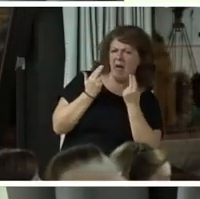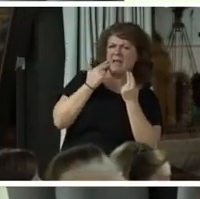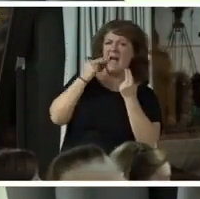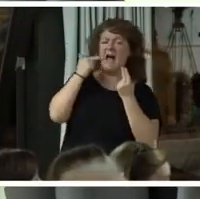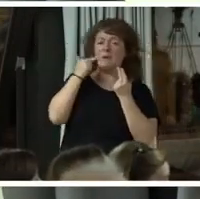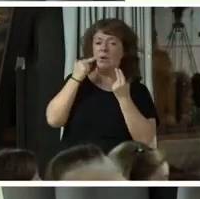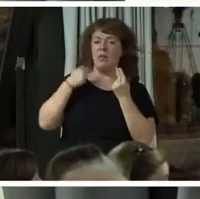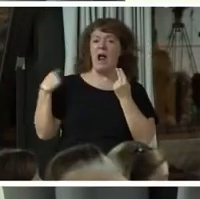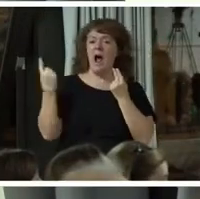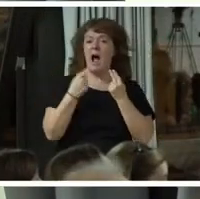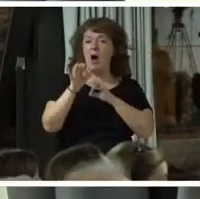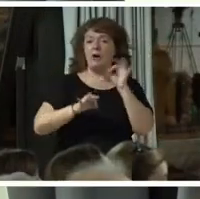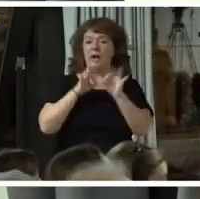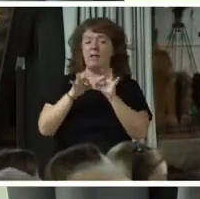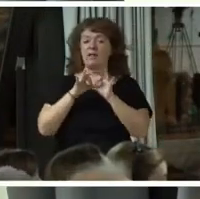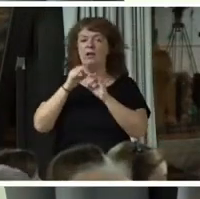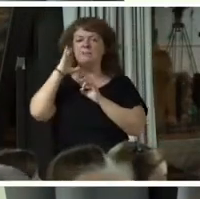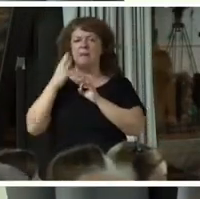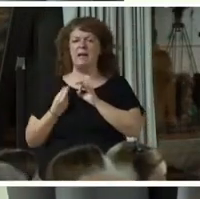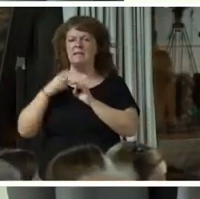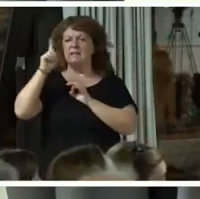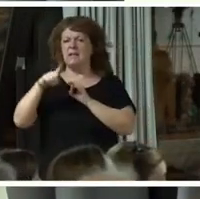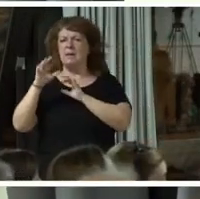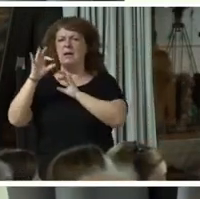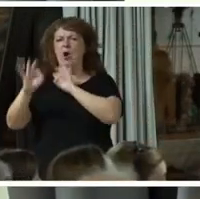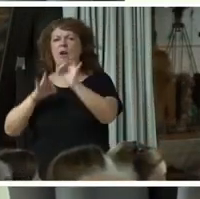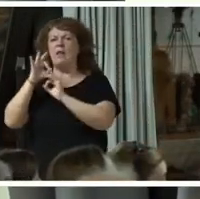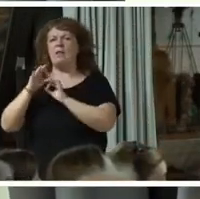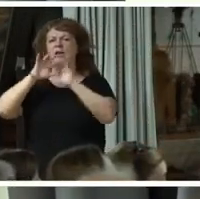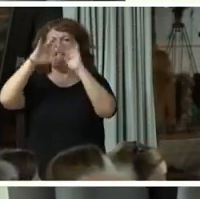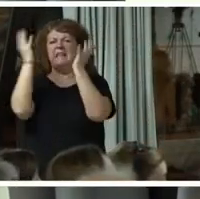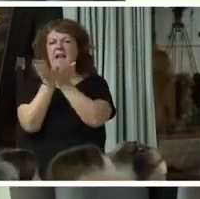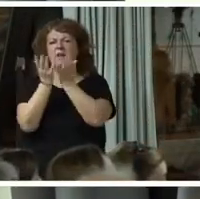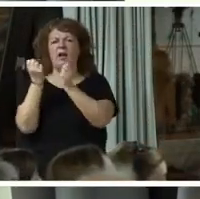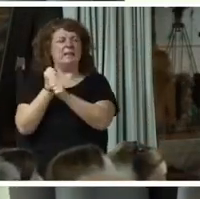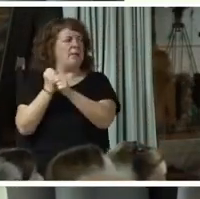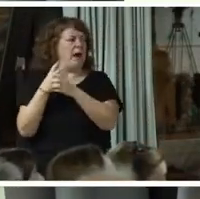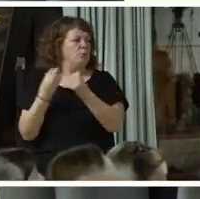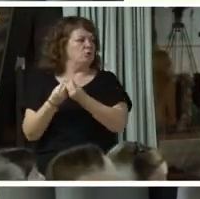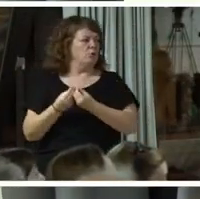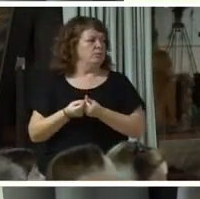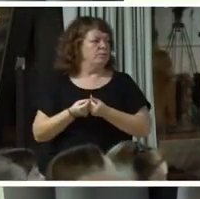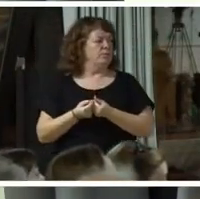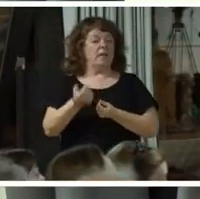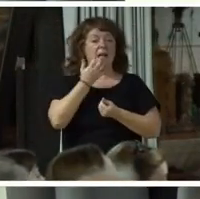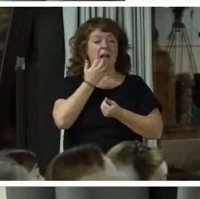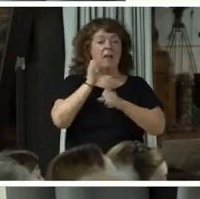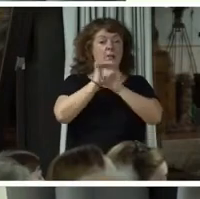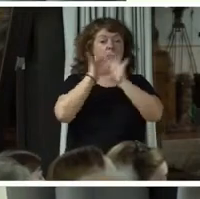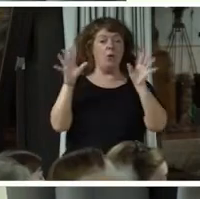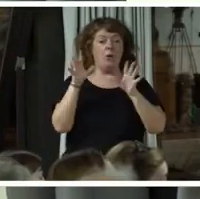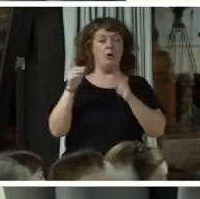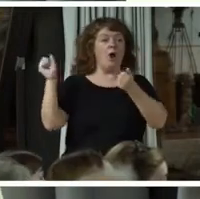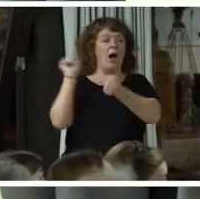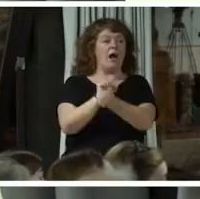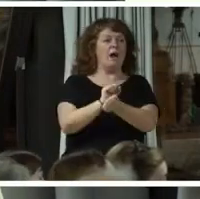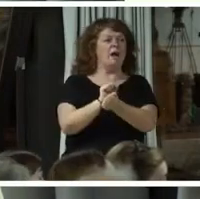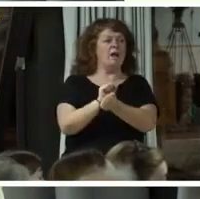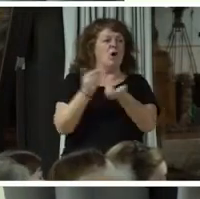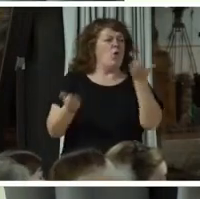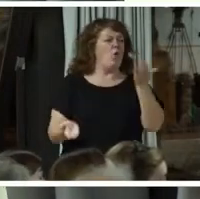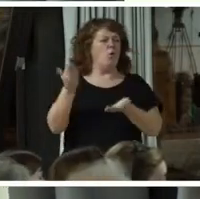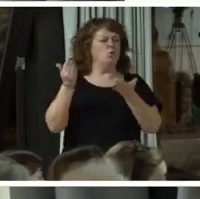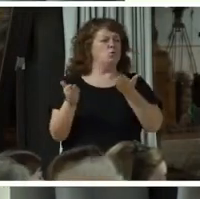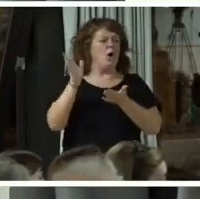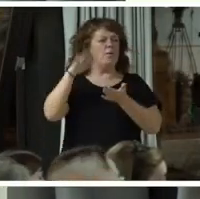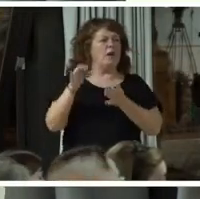atemorizar a las organizaciones palestinas y a las organizaciones internacionales que trabajamos con ellas y el ejemplo claro es el encarcelamiento Injusto